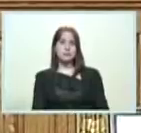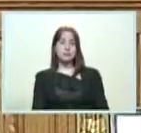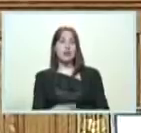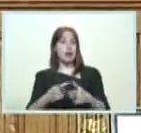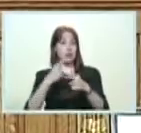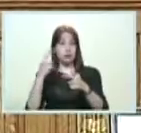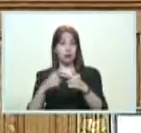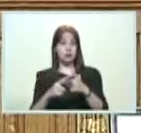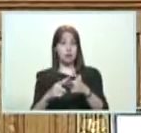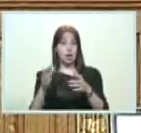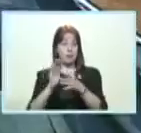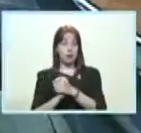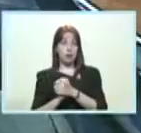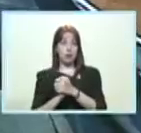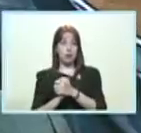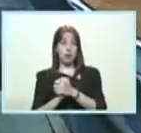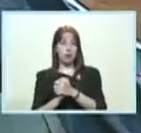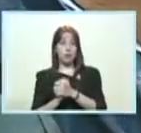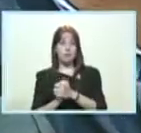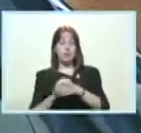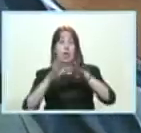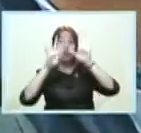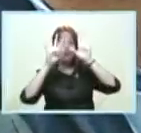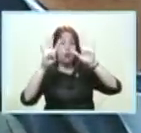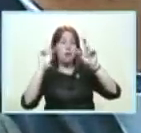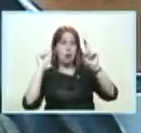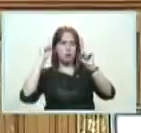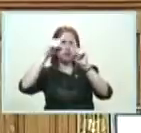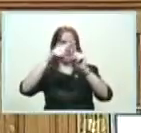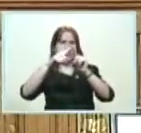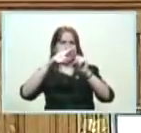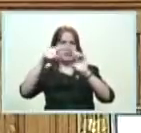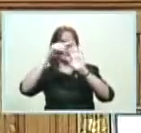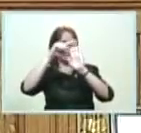Entonces, compañero, aquí están las 9 líneas.